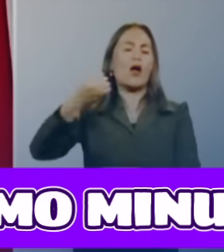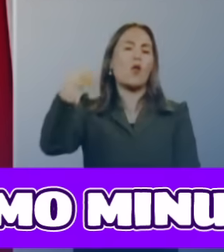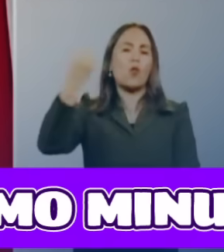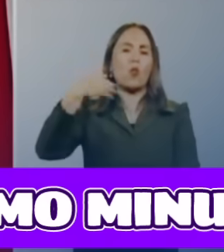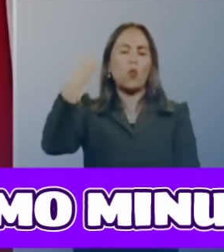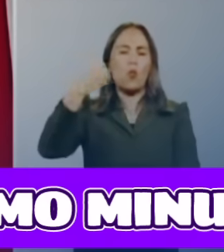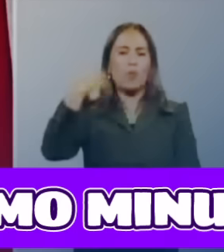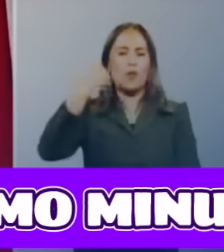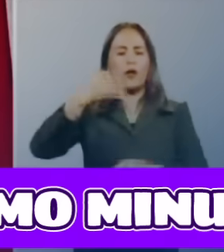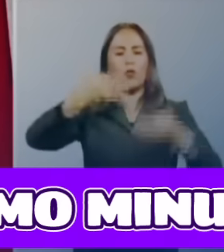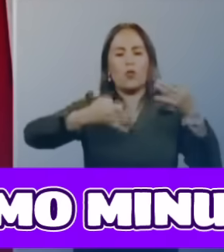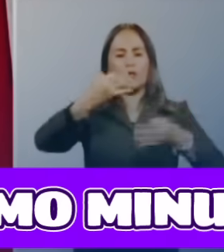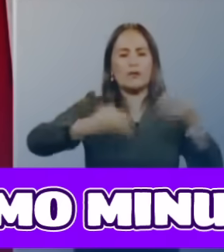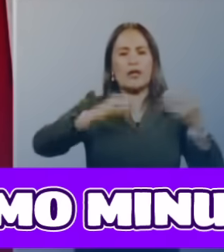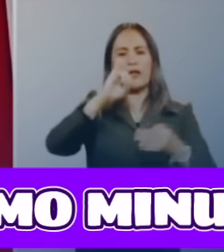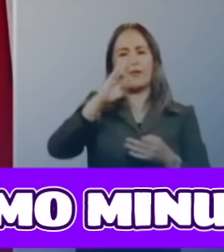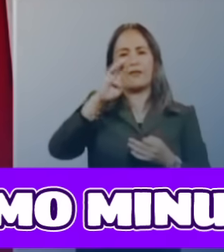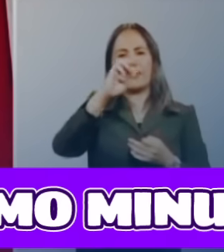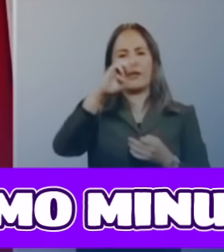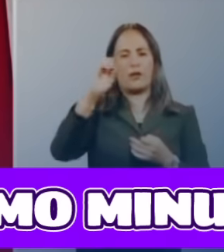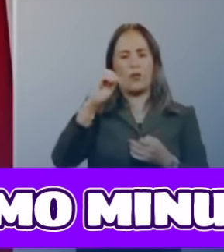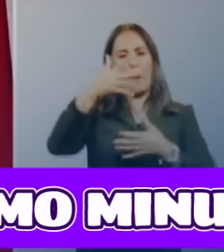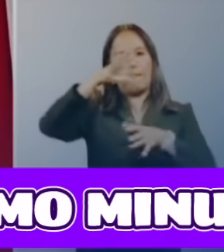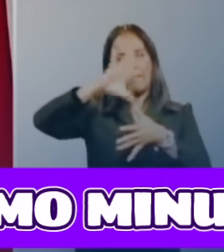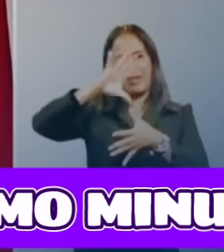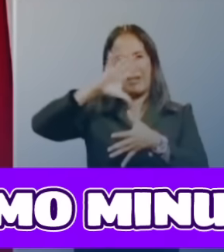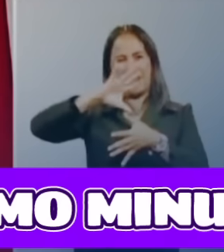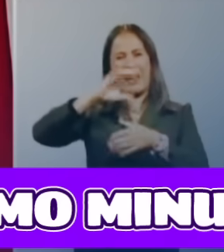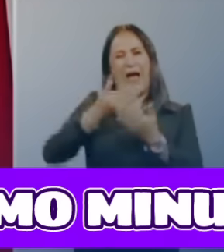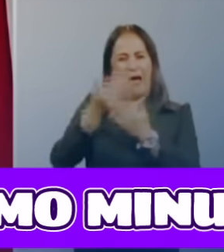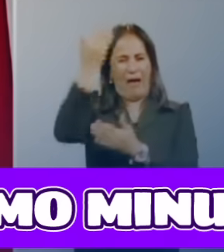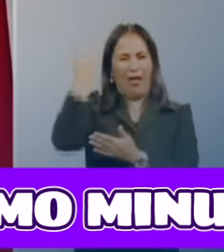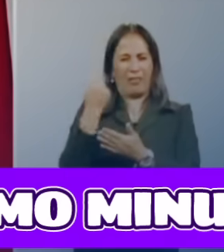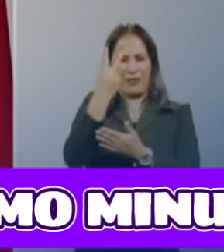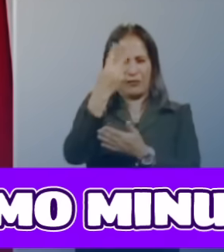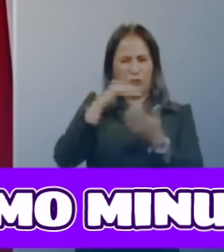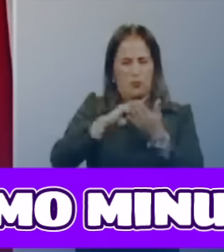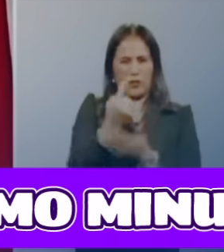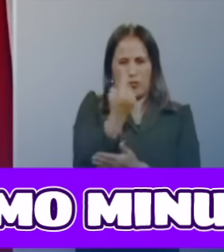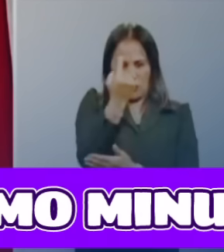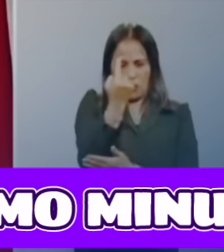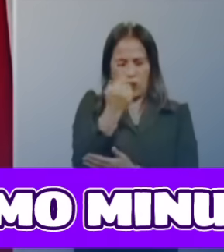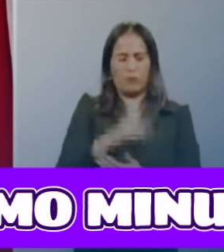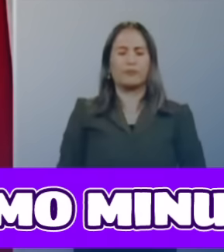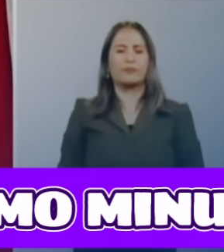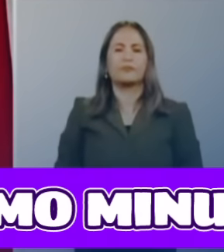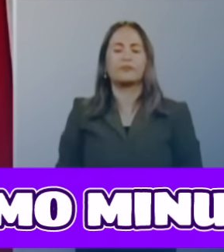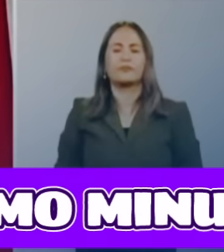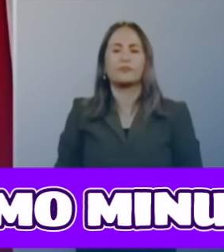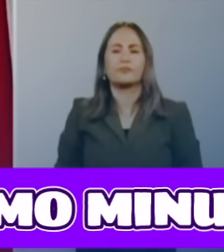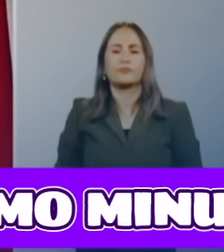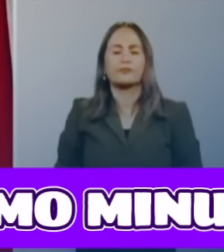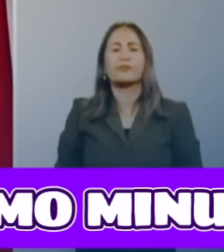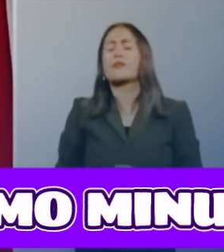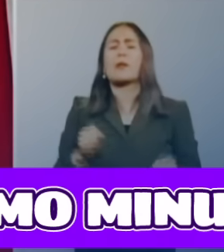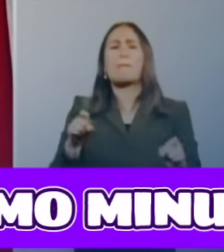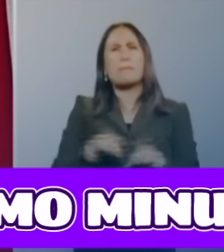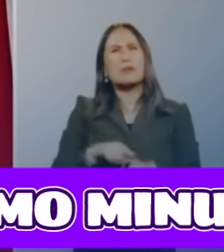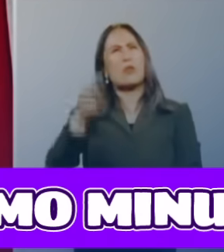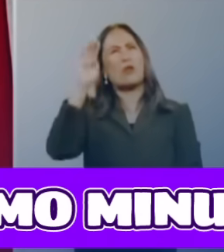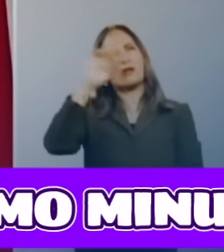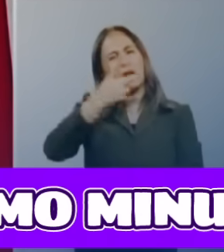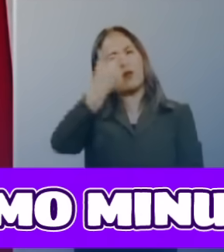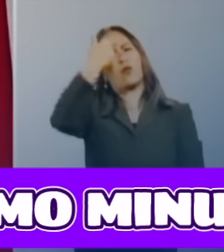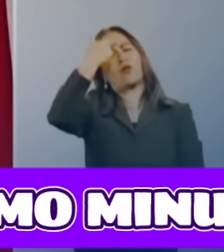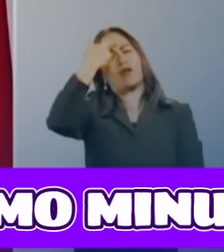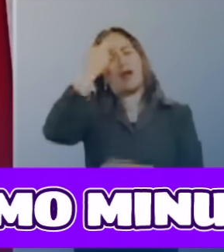Judicial Iberoamericana en el año 2001, y tomando en consideración que a la par de los